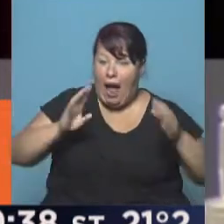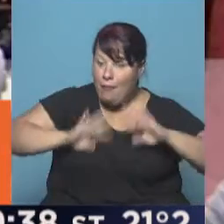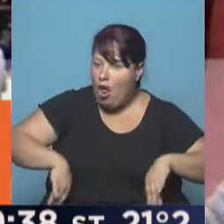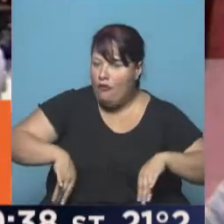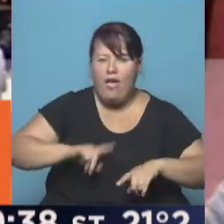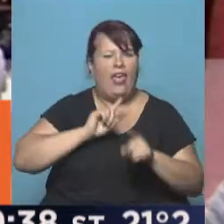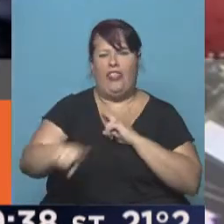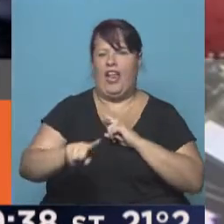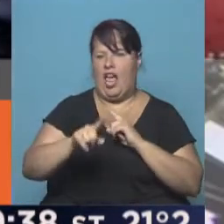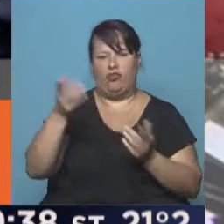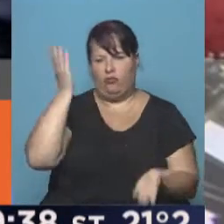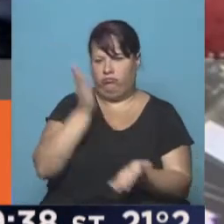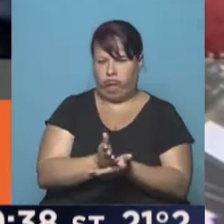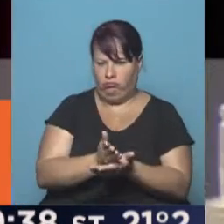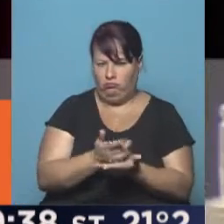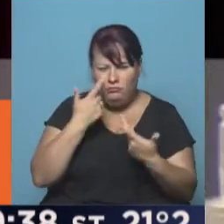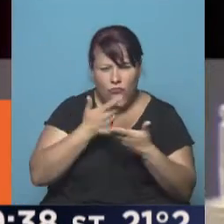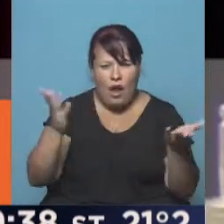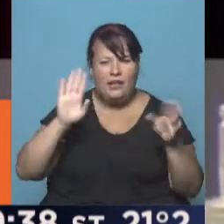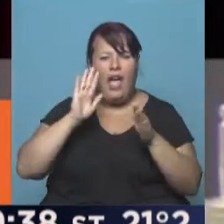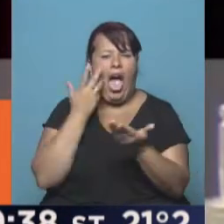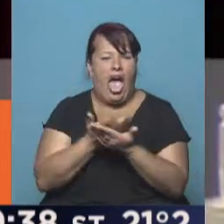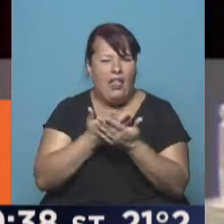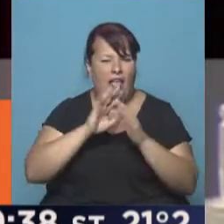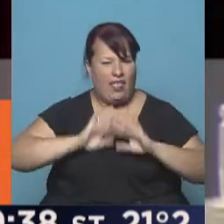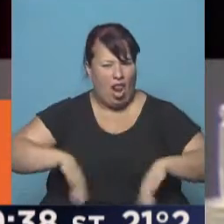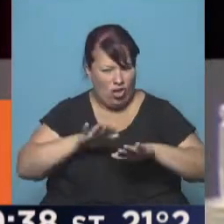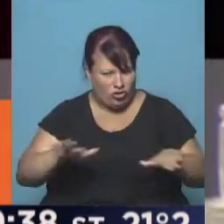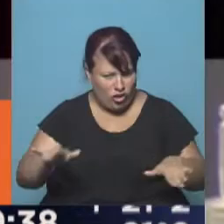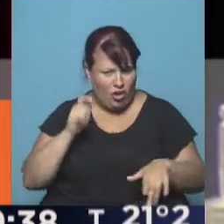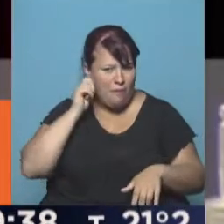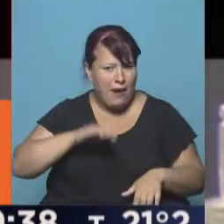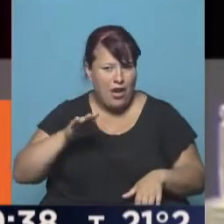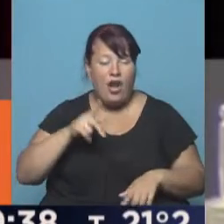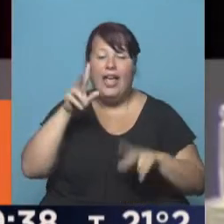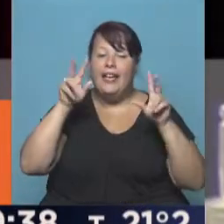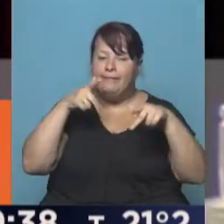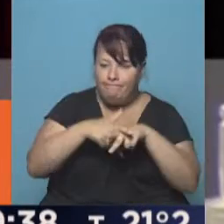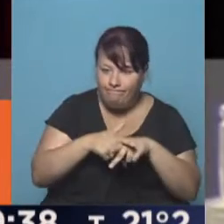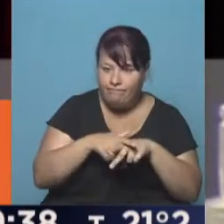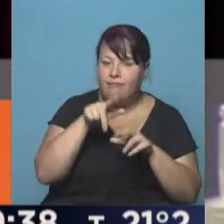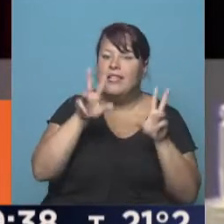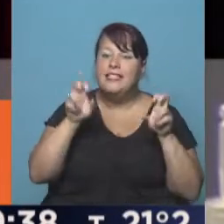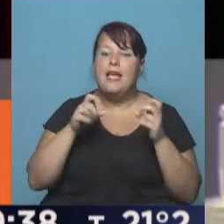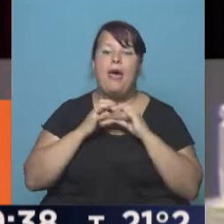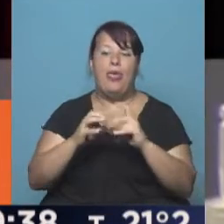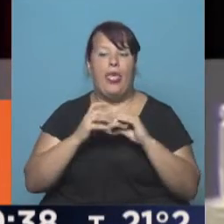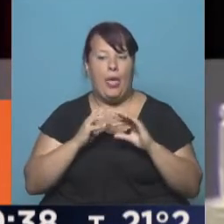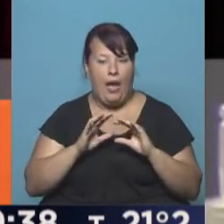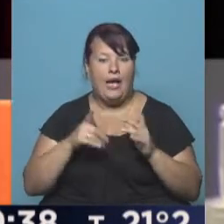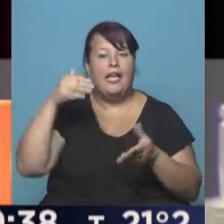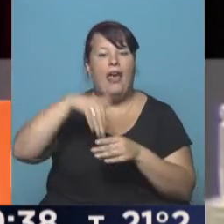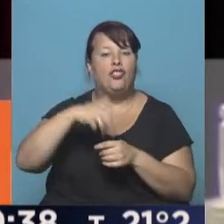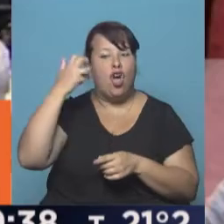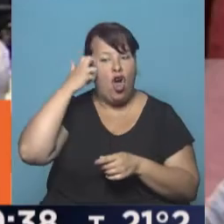representaciones sexuales explícitas de menores de edad y temas pendientes temas de debate en el